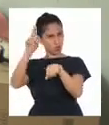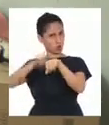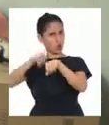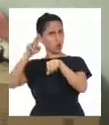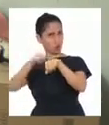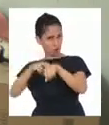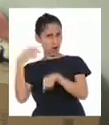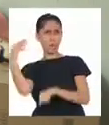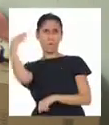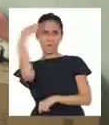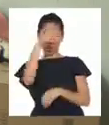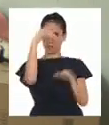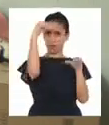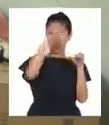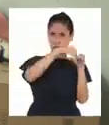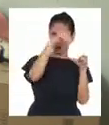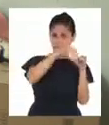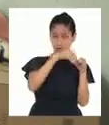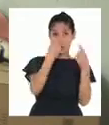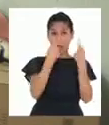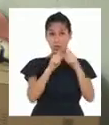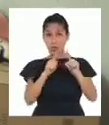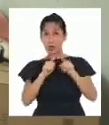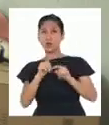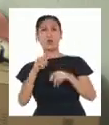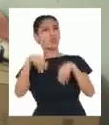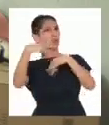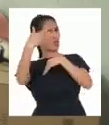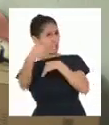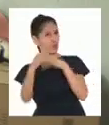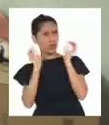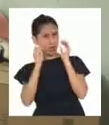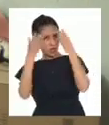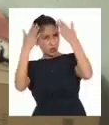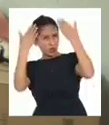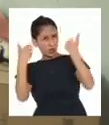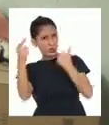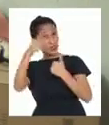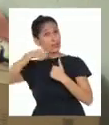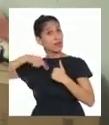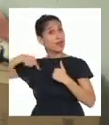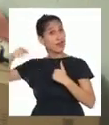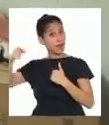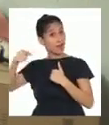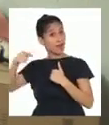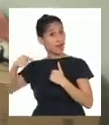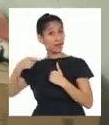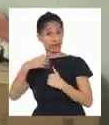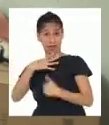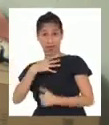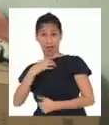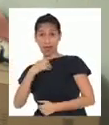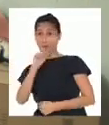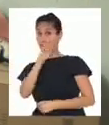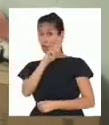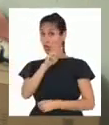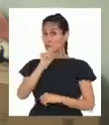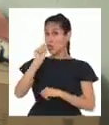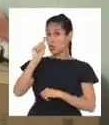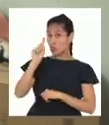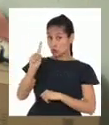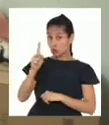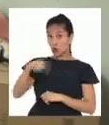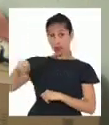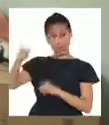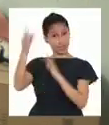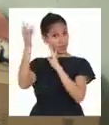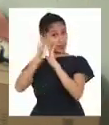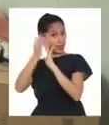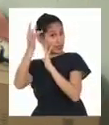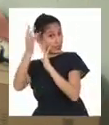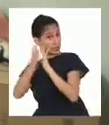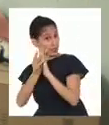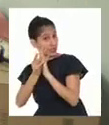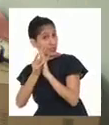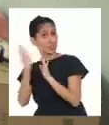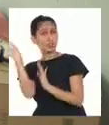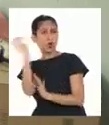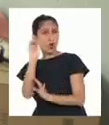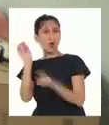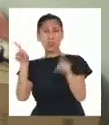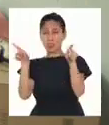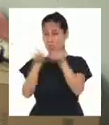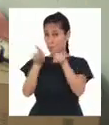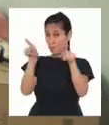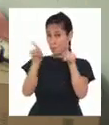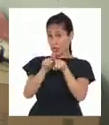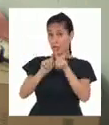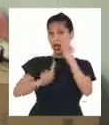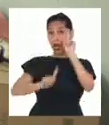peruanas mayores de edad, 21, las casadas o que lo hayan estado, y las madres de familia, aunque no hayan llegado a su mayoría